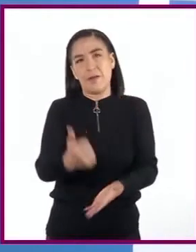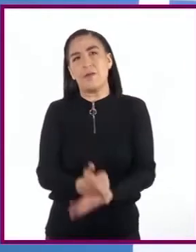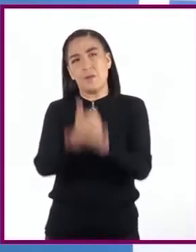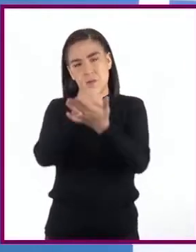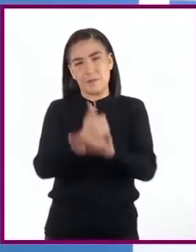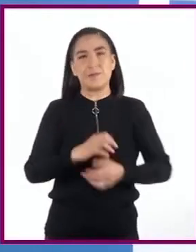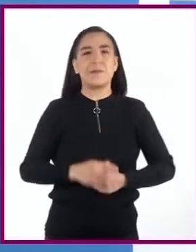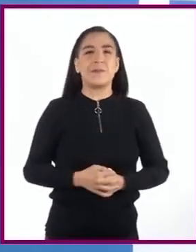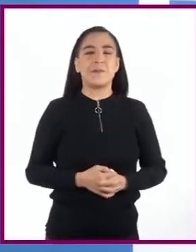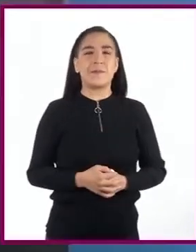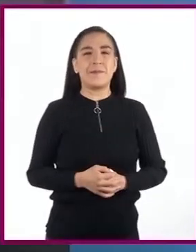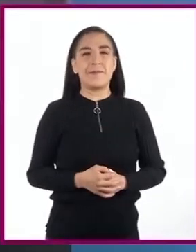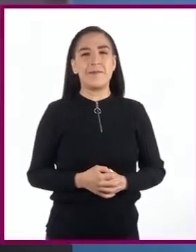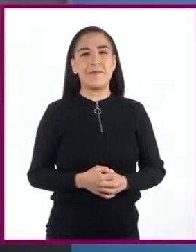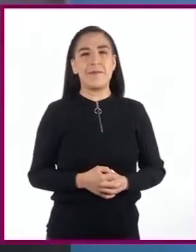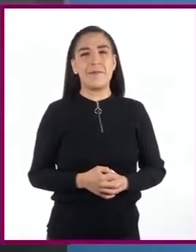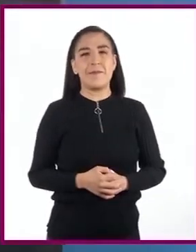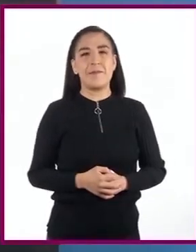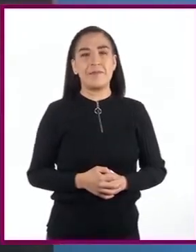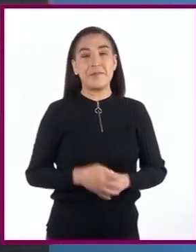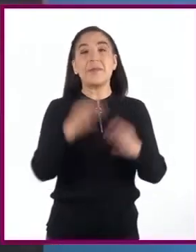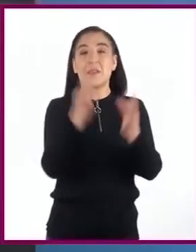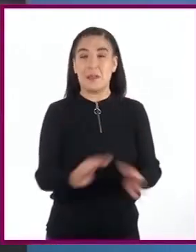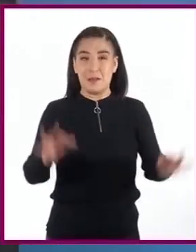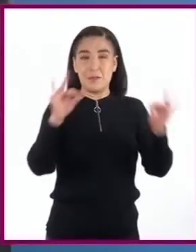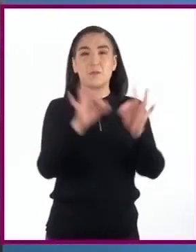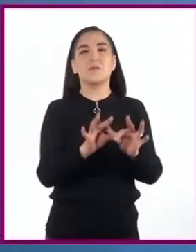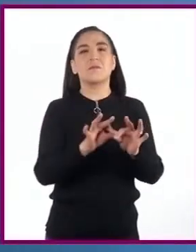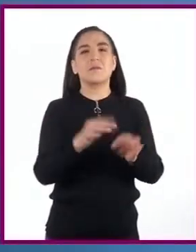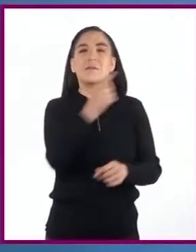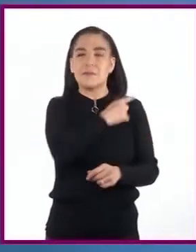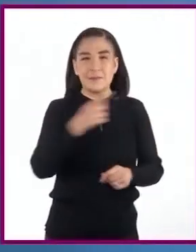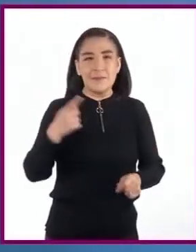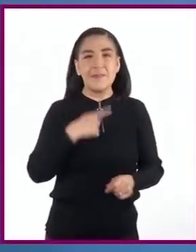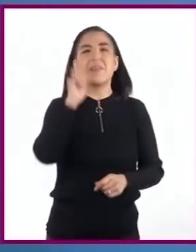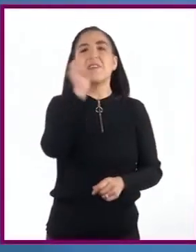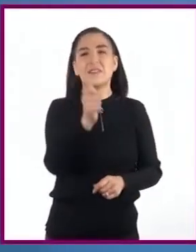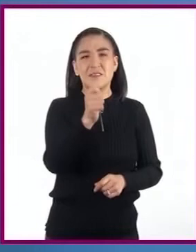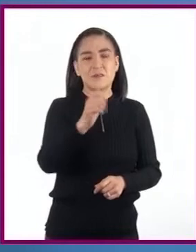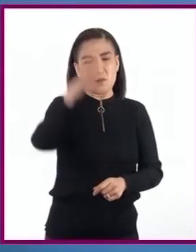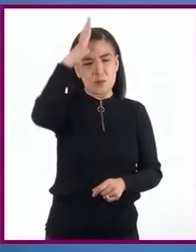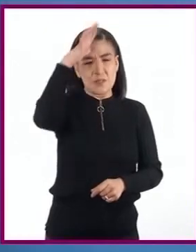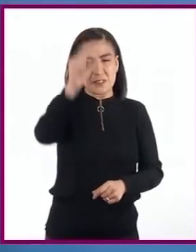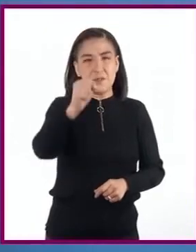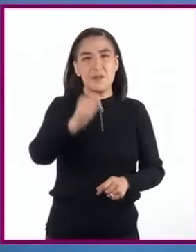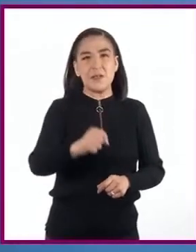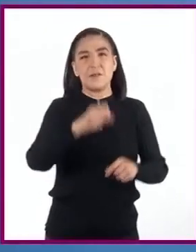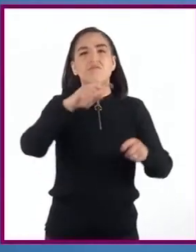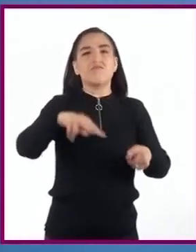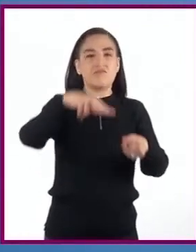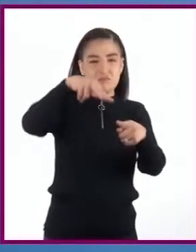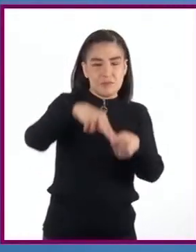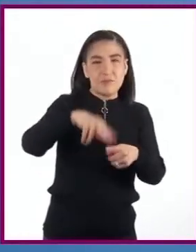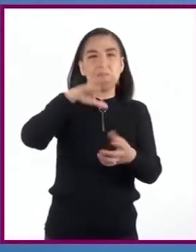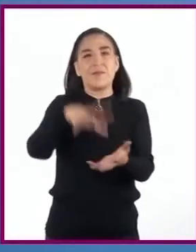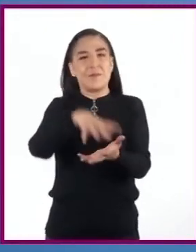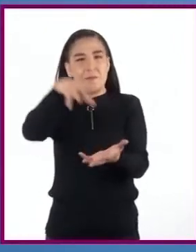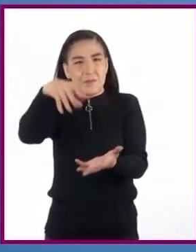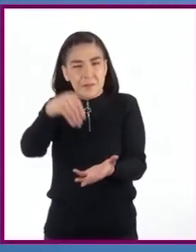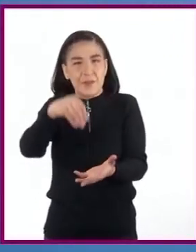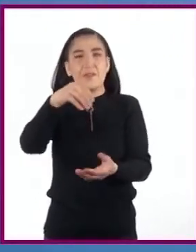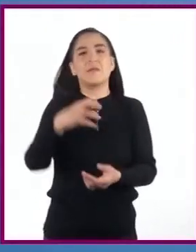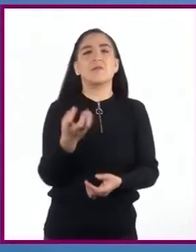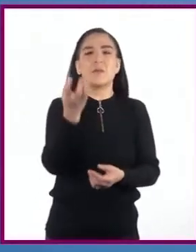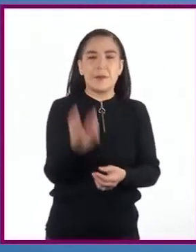sea posible. Es importante revisar el concepto de geometría, ya que el tema de esta